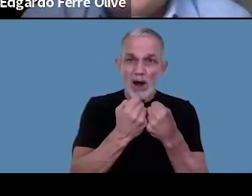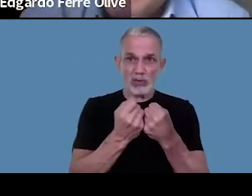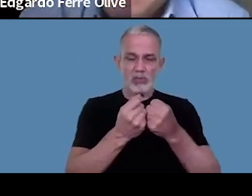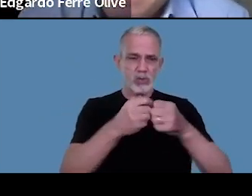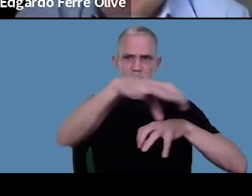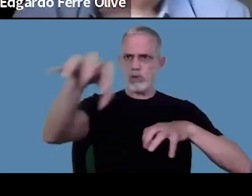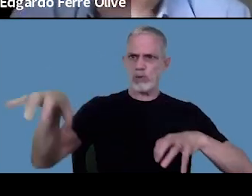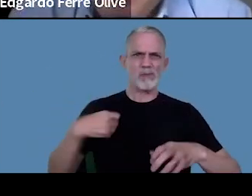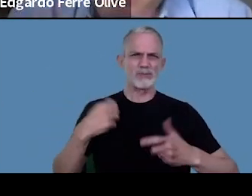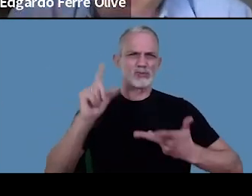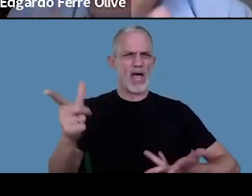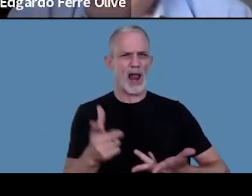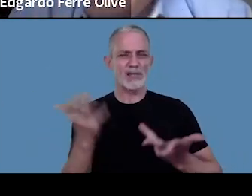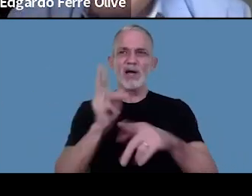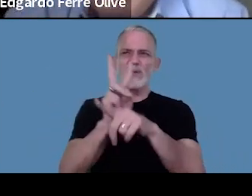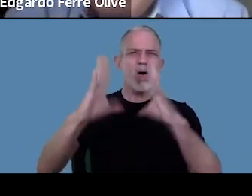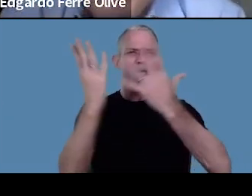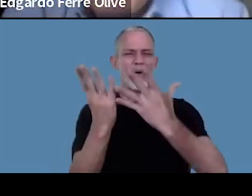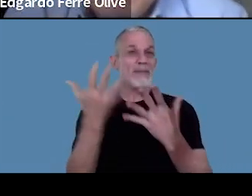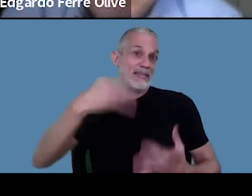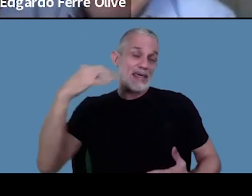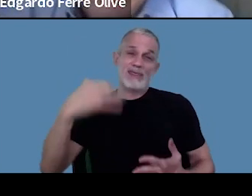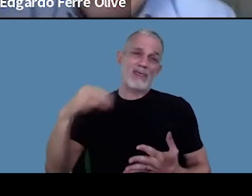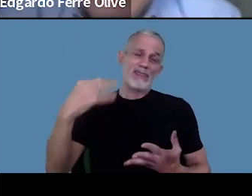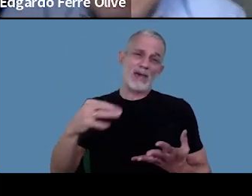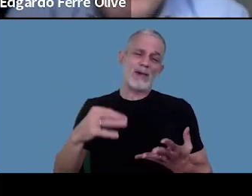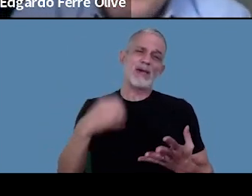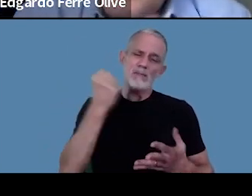Entonces el tema ambiental es fundamental.